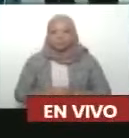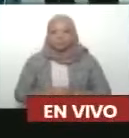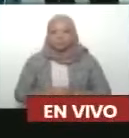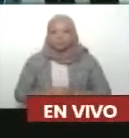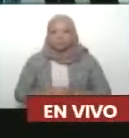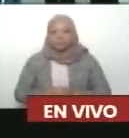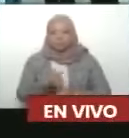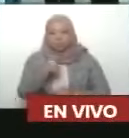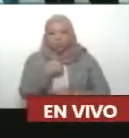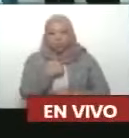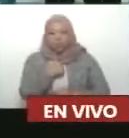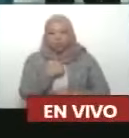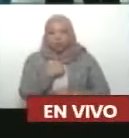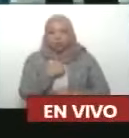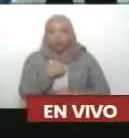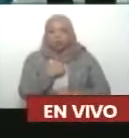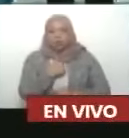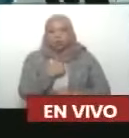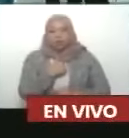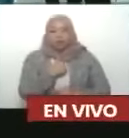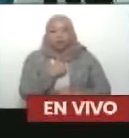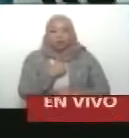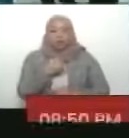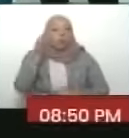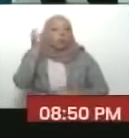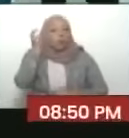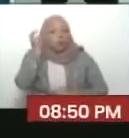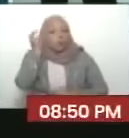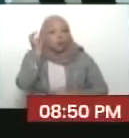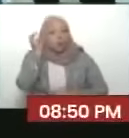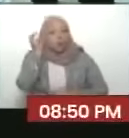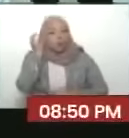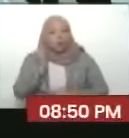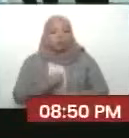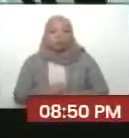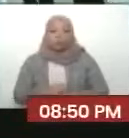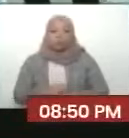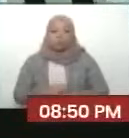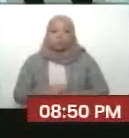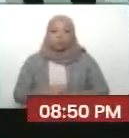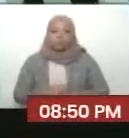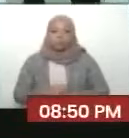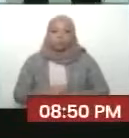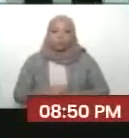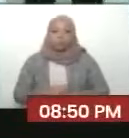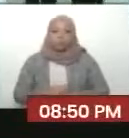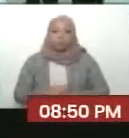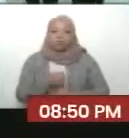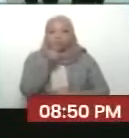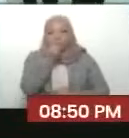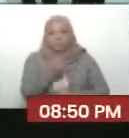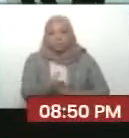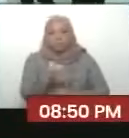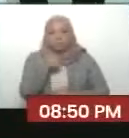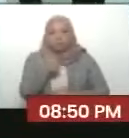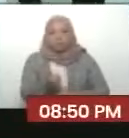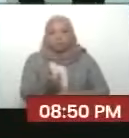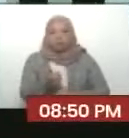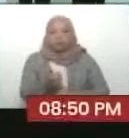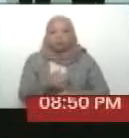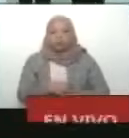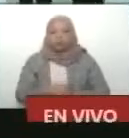Aquí estoy, mira. Salvador, estamos rodeados por mujeres. ¿Ah? ¿Cómo están ustedes? Muy bien. Muy fino,